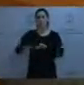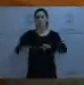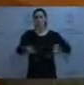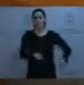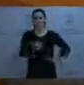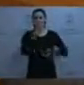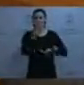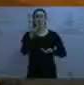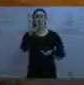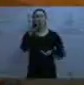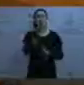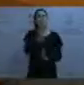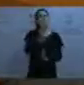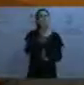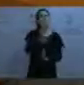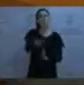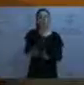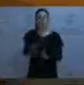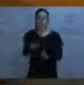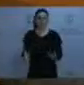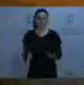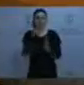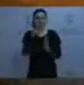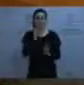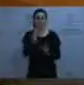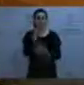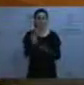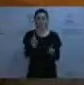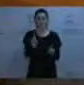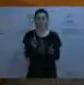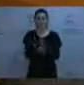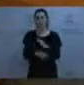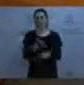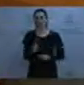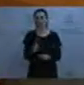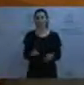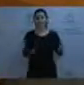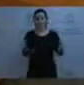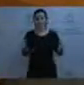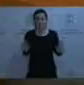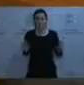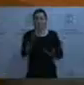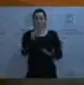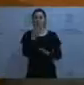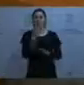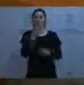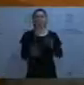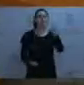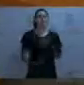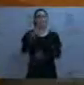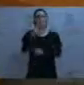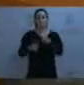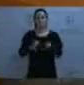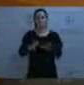día. Y los alumnos que ese día no acudan, pues no la realizarán. Ahora bien, si alguna familia o tutores